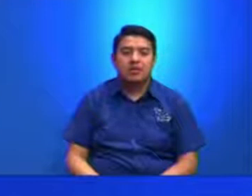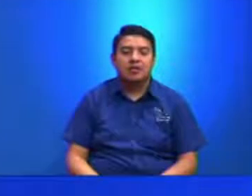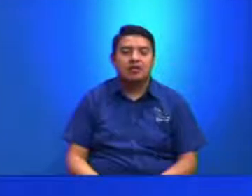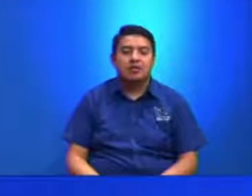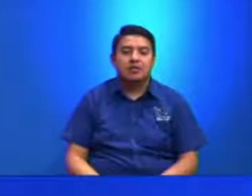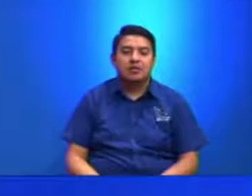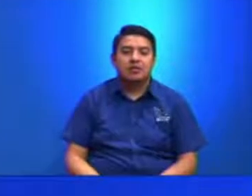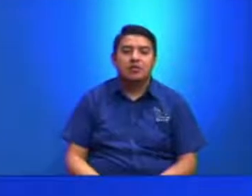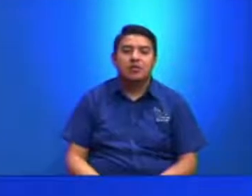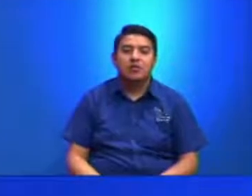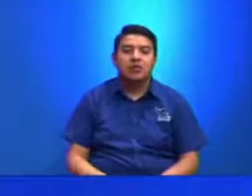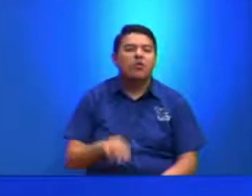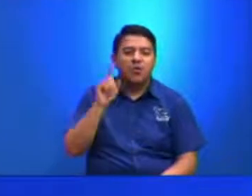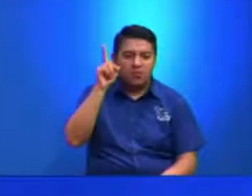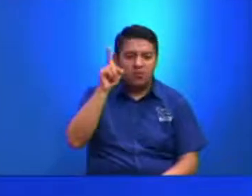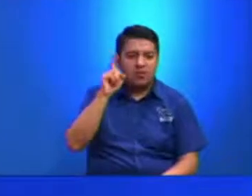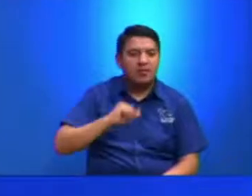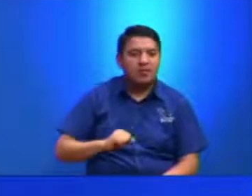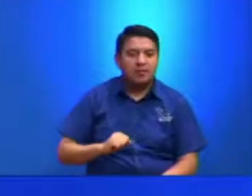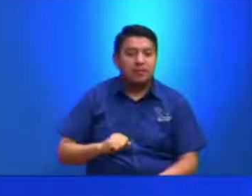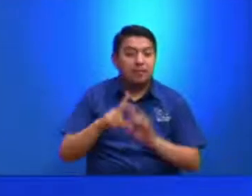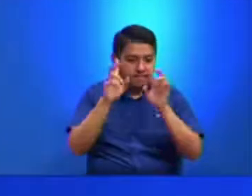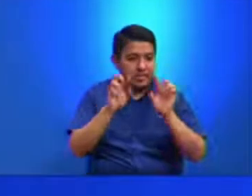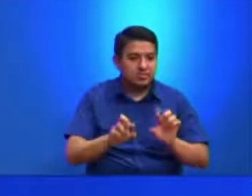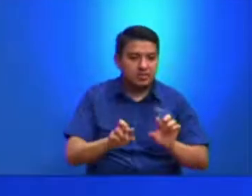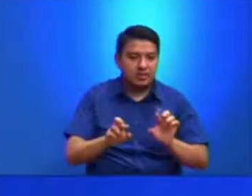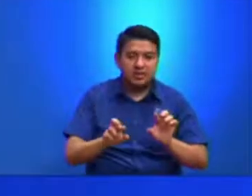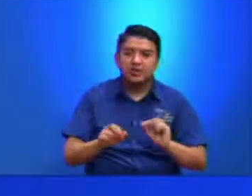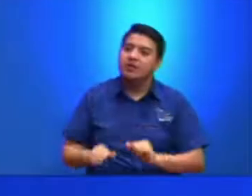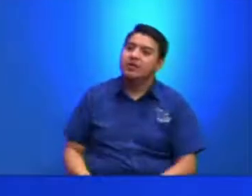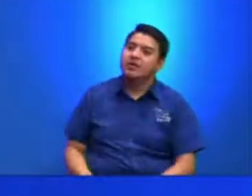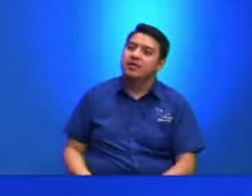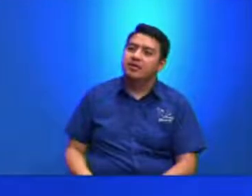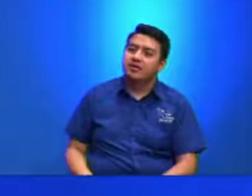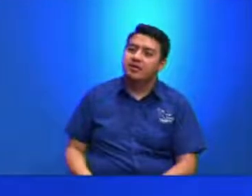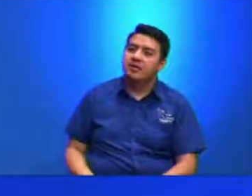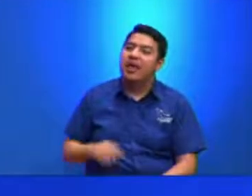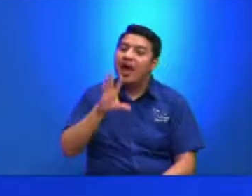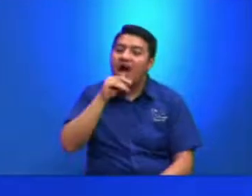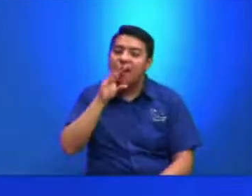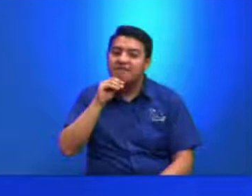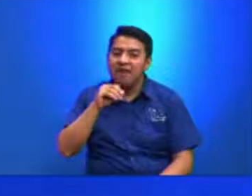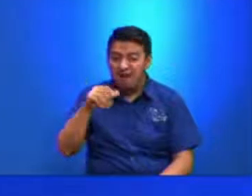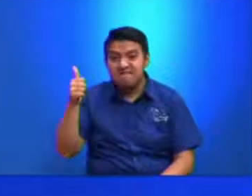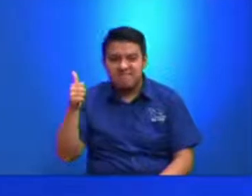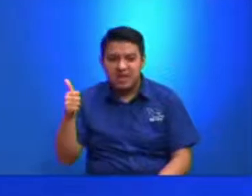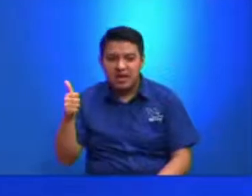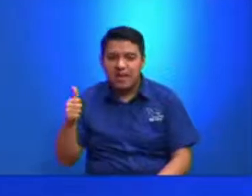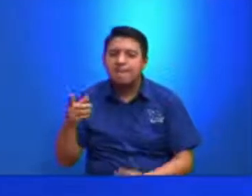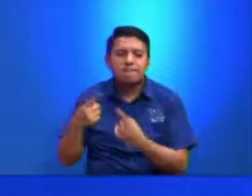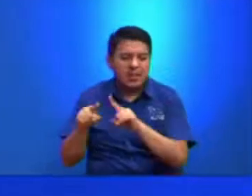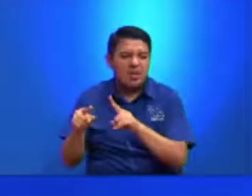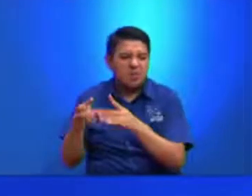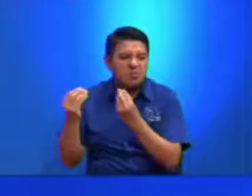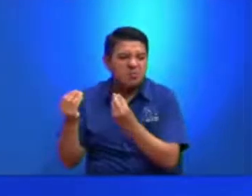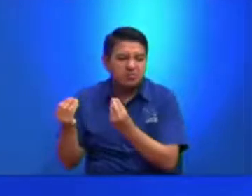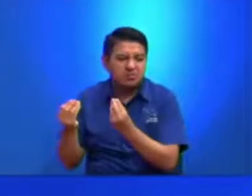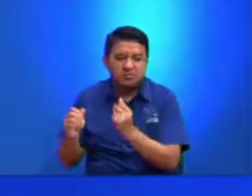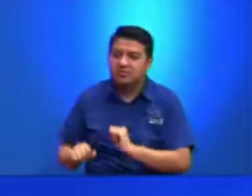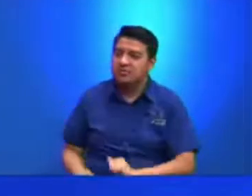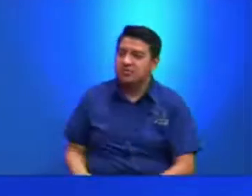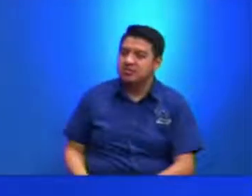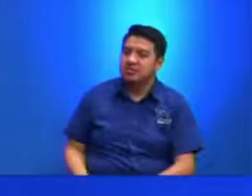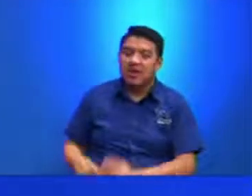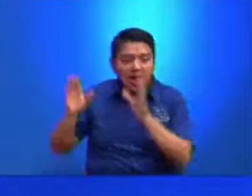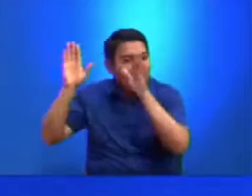arrastrada, un adulador cae mal, a uno le cae mal, pero al que están